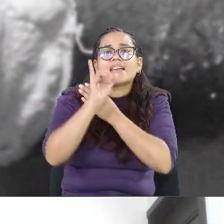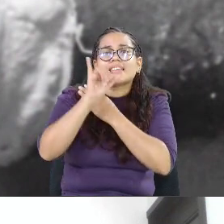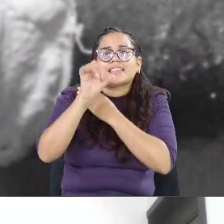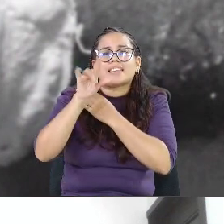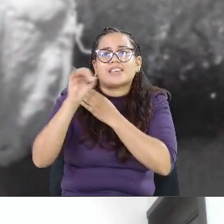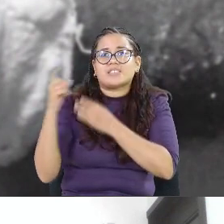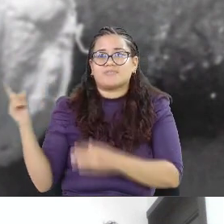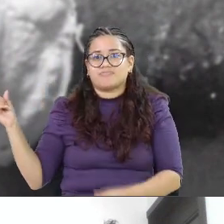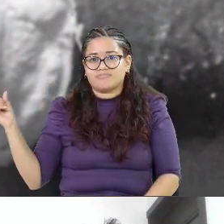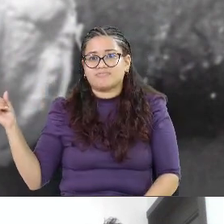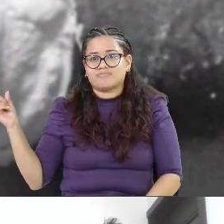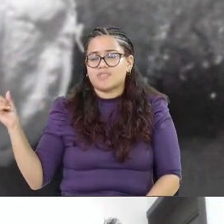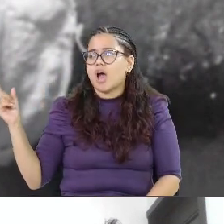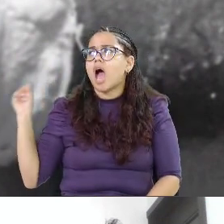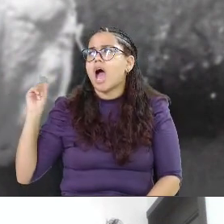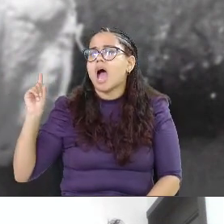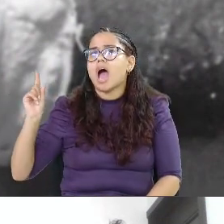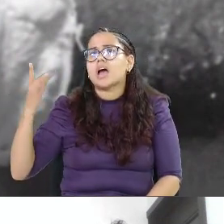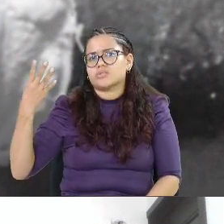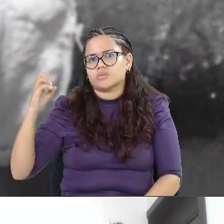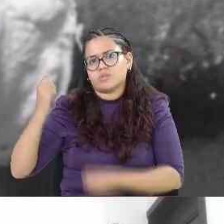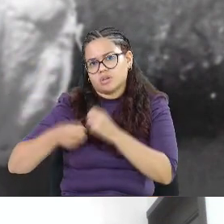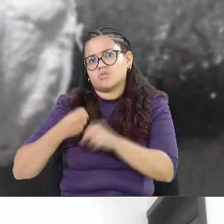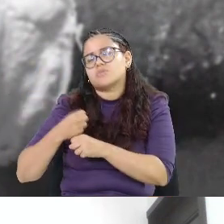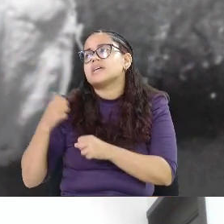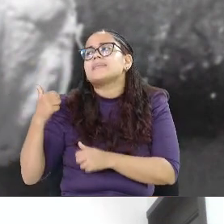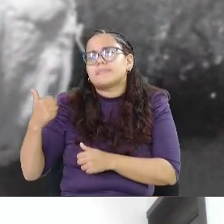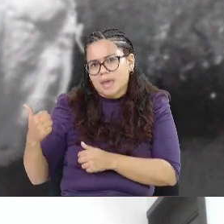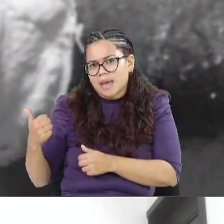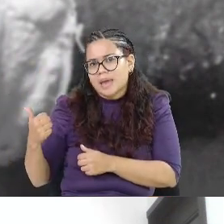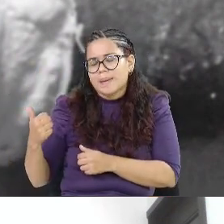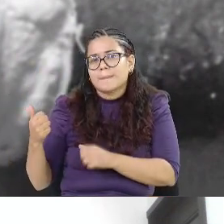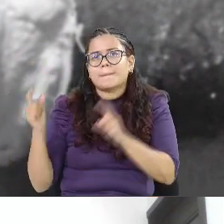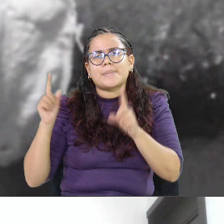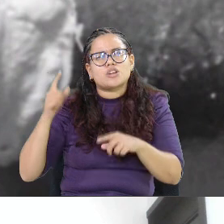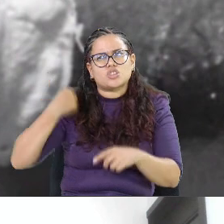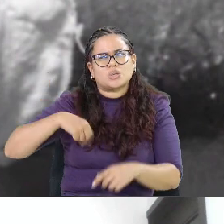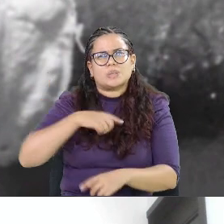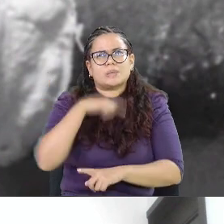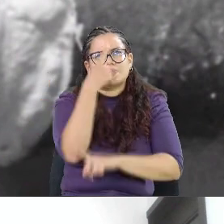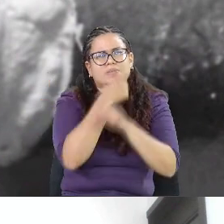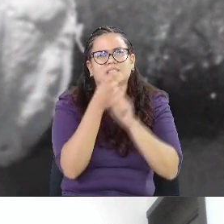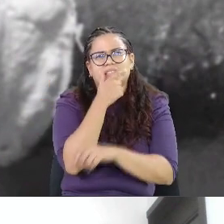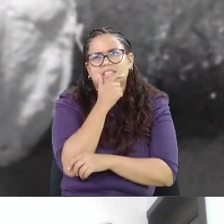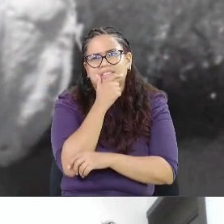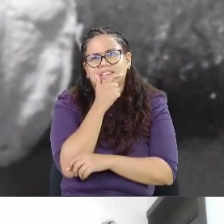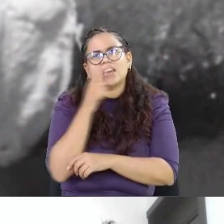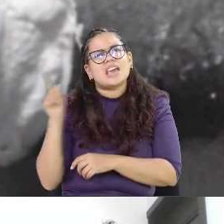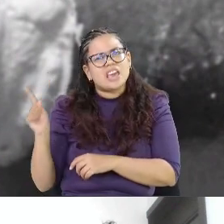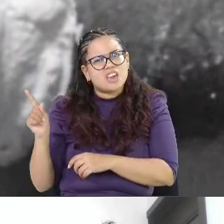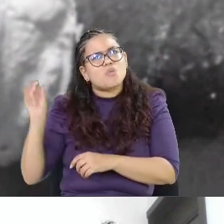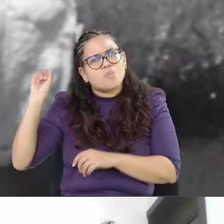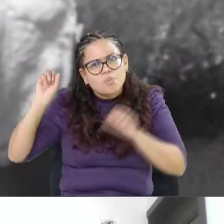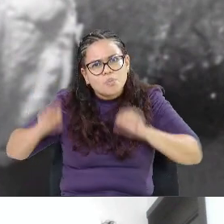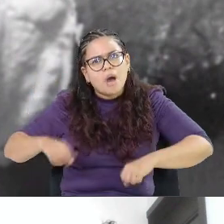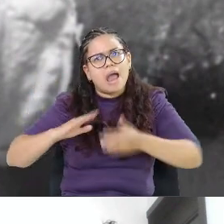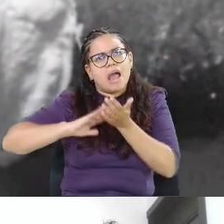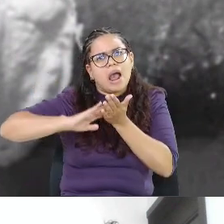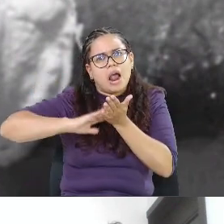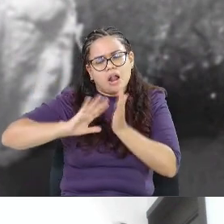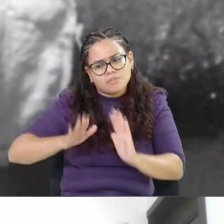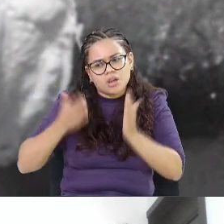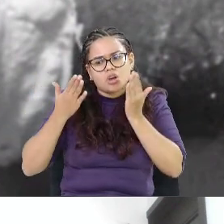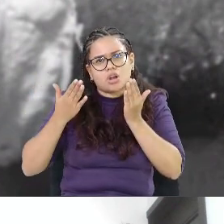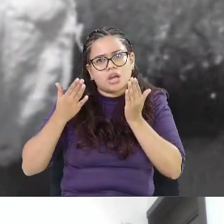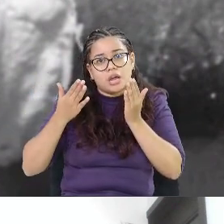años, funciona, pero también tenemos que ser un poco más críticos y hacer la pregunta, ¿esto puede mejorar? Y pues la respuesta